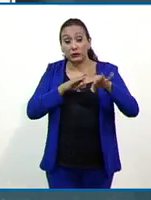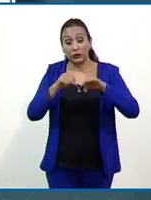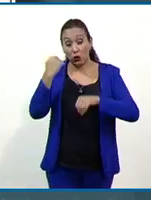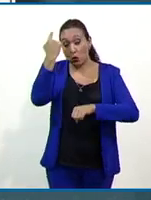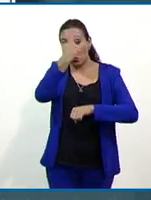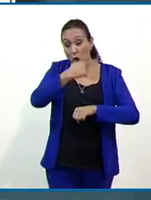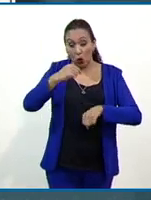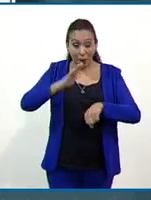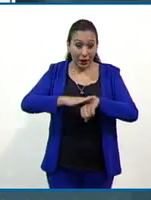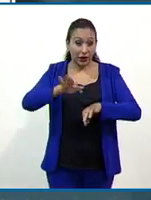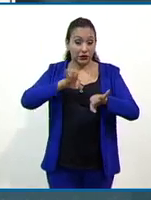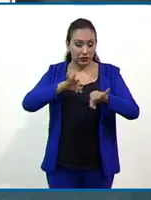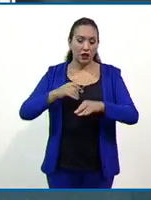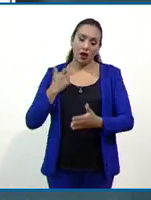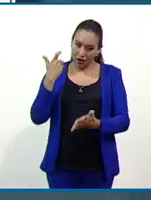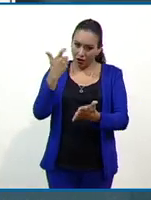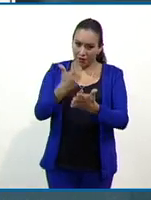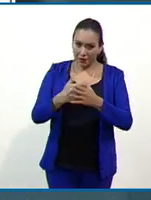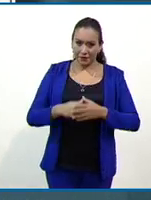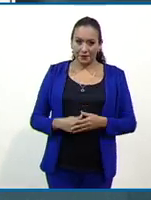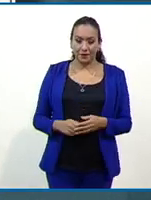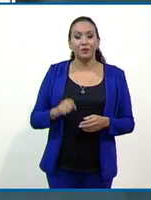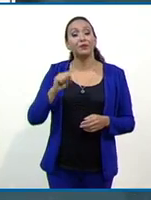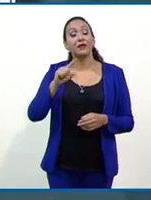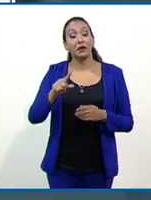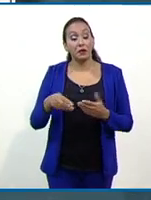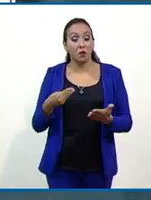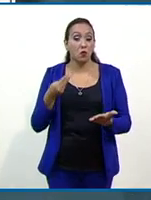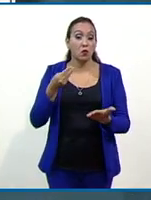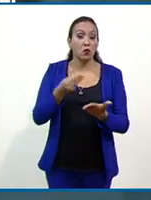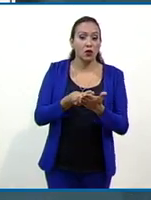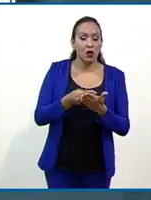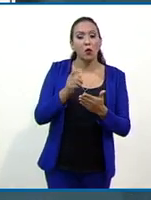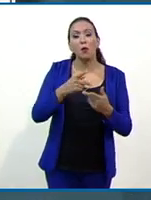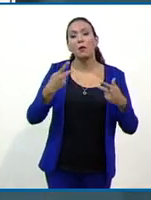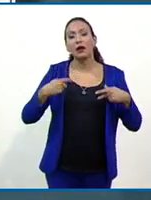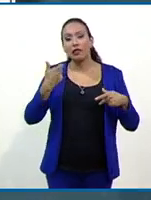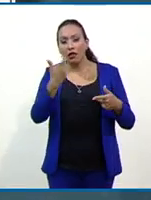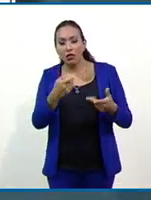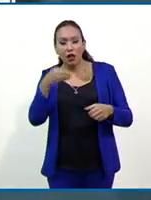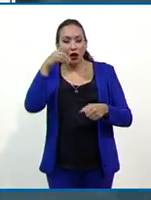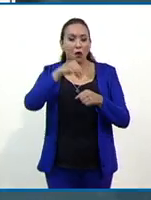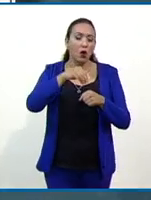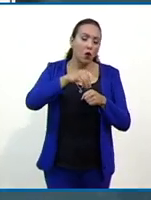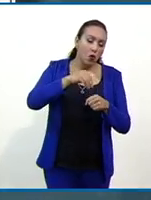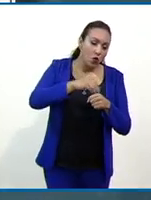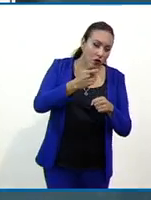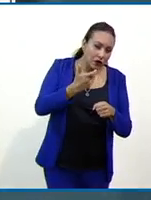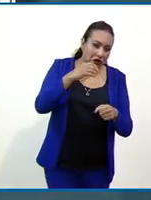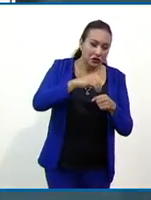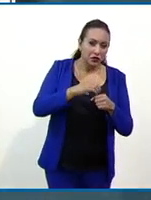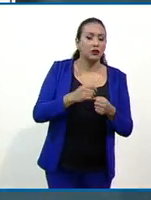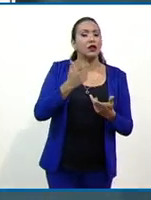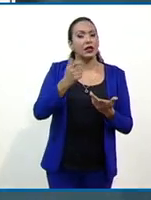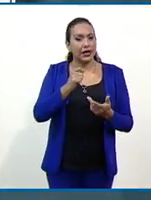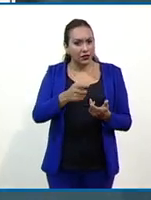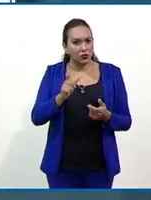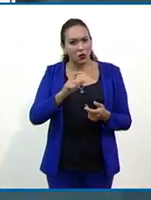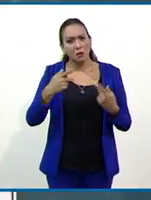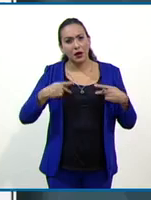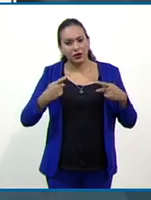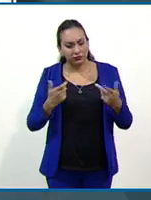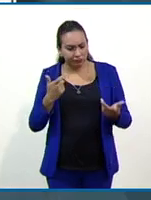Se analizará la posibilidad de instrumentar un programa de retiro voluntario y se respetarán las condiciones generales de